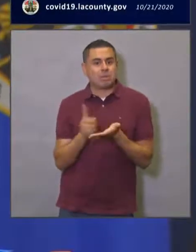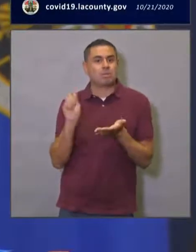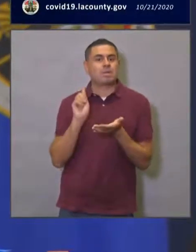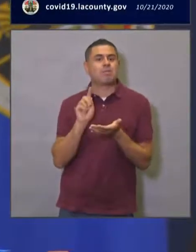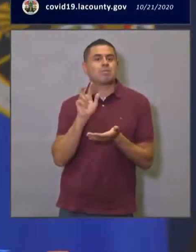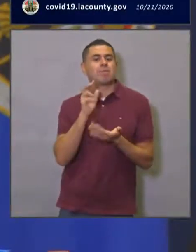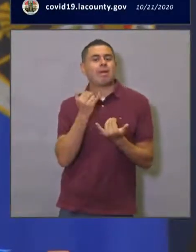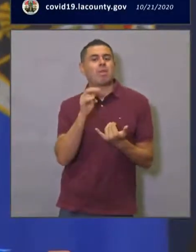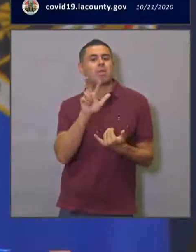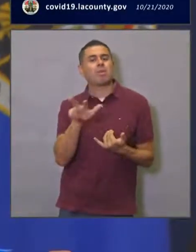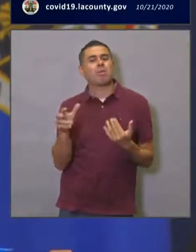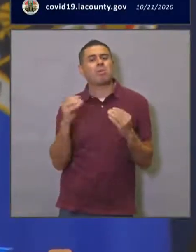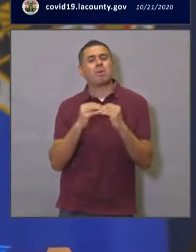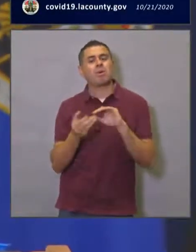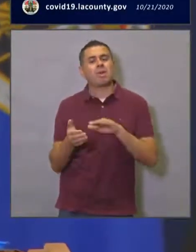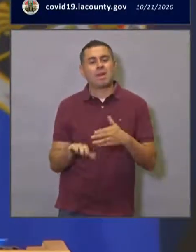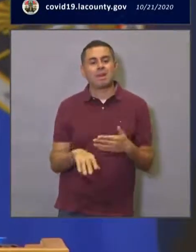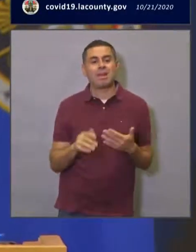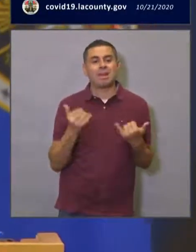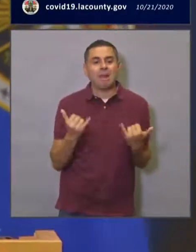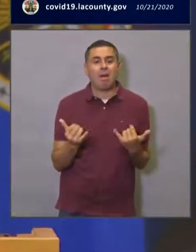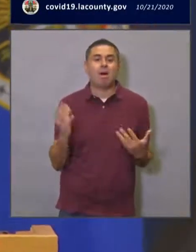el número total de fallecimientos a